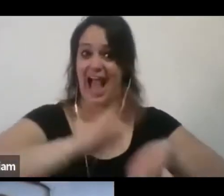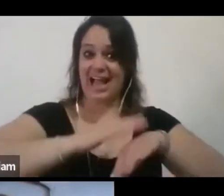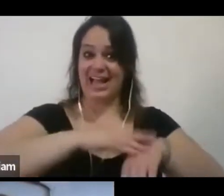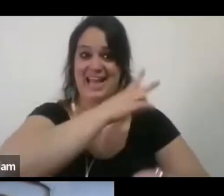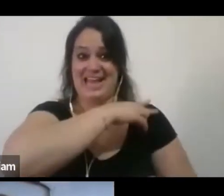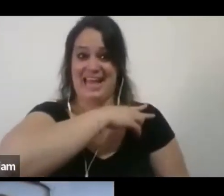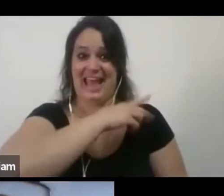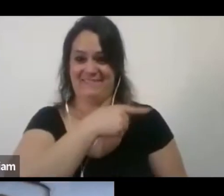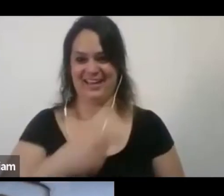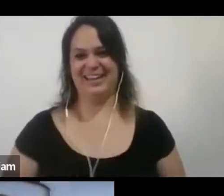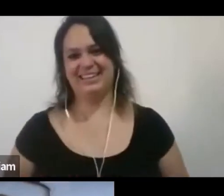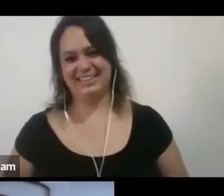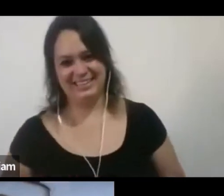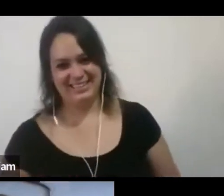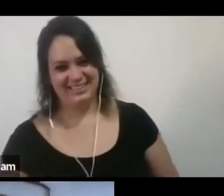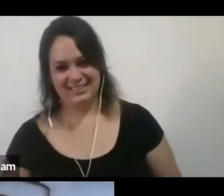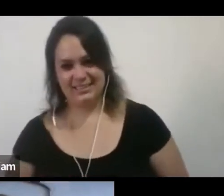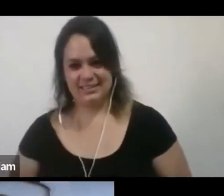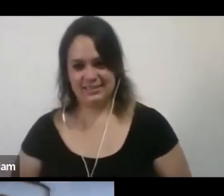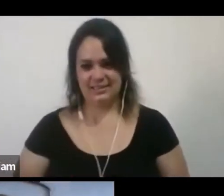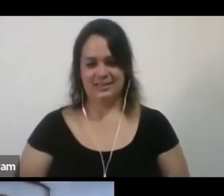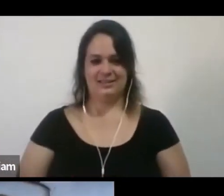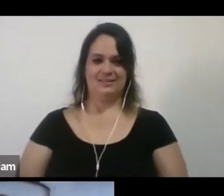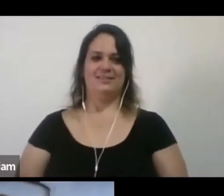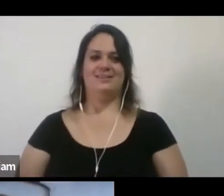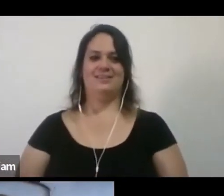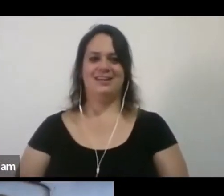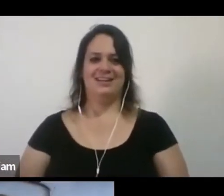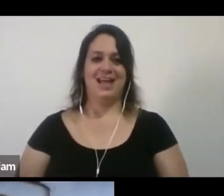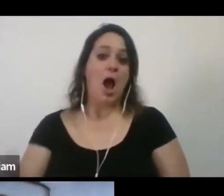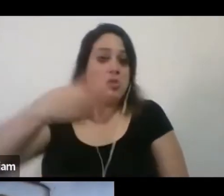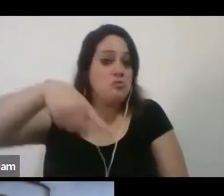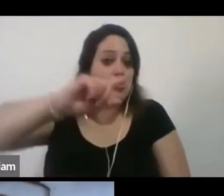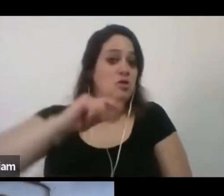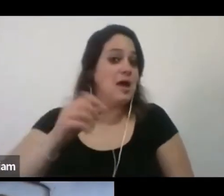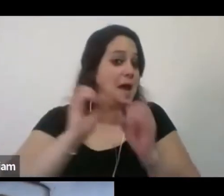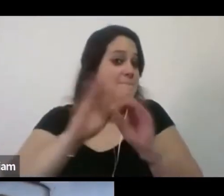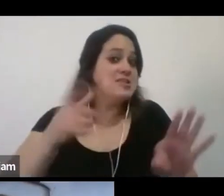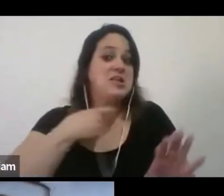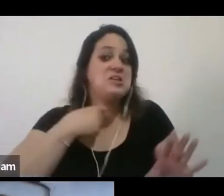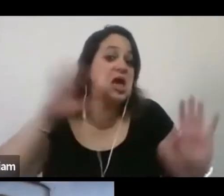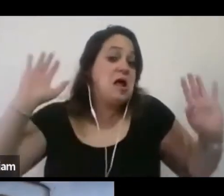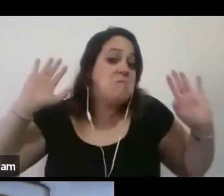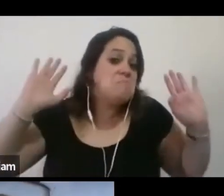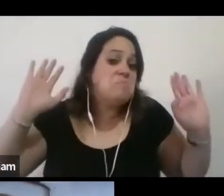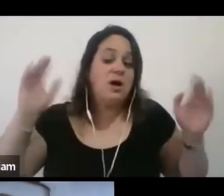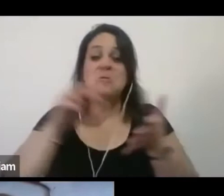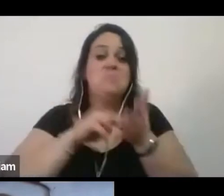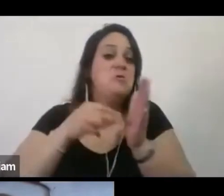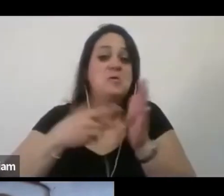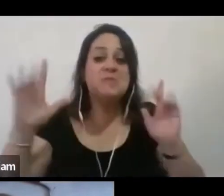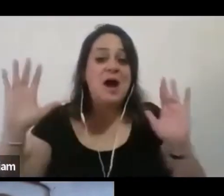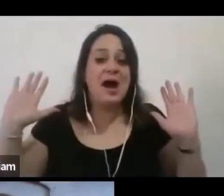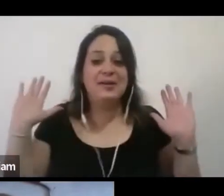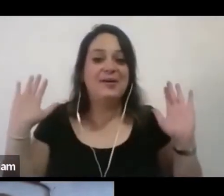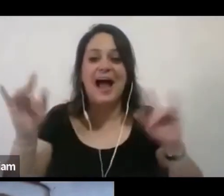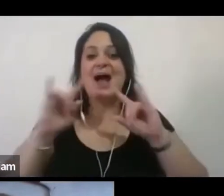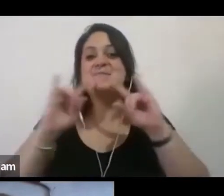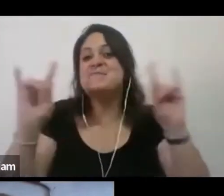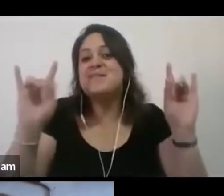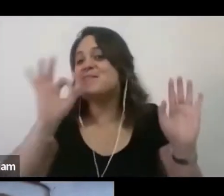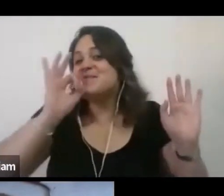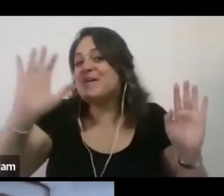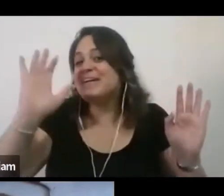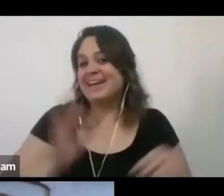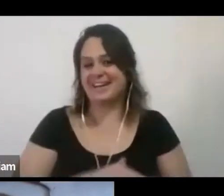guía. No, si quiere empezar alguien, ustedes saben que yo cero autoritaria, si quieren empezar ustedes, no hay